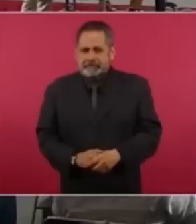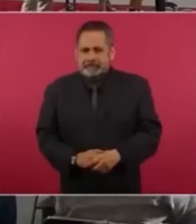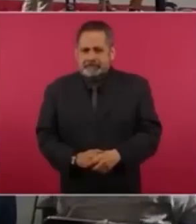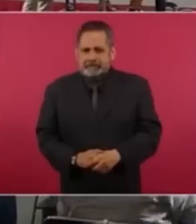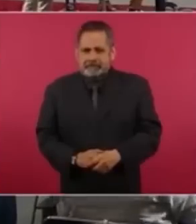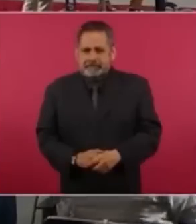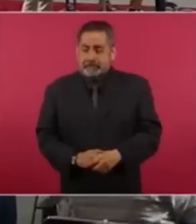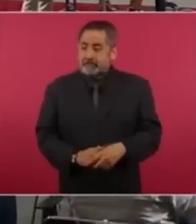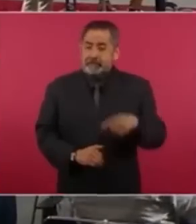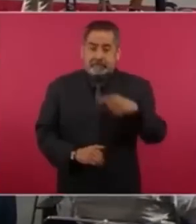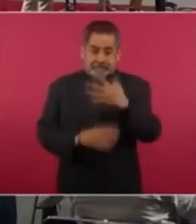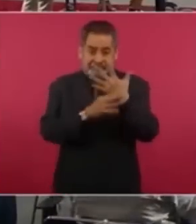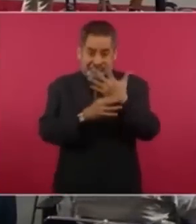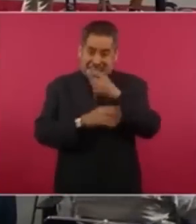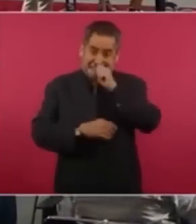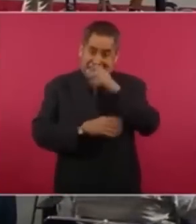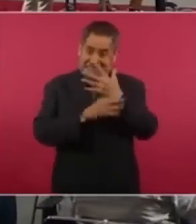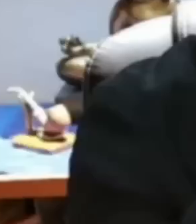Y él es el que lo dice.